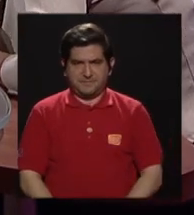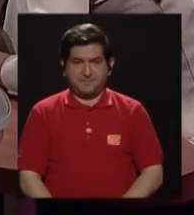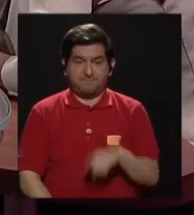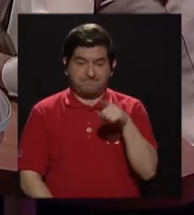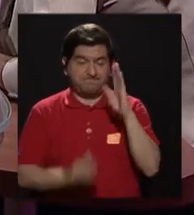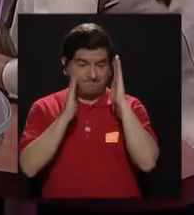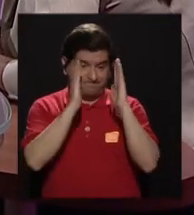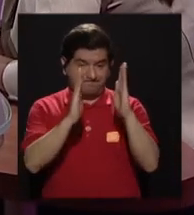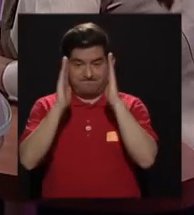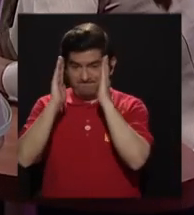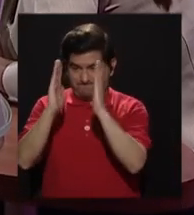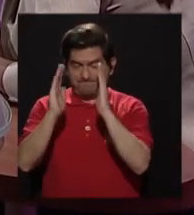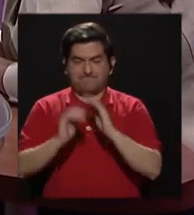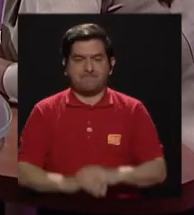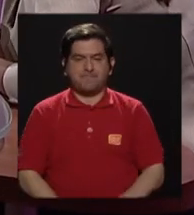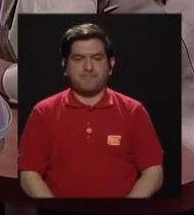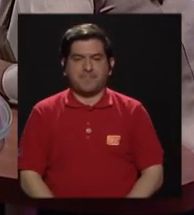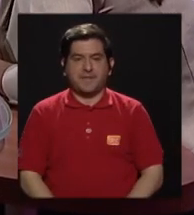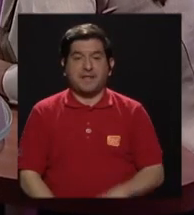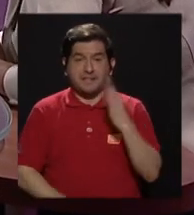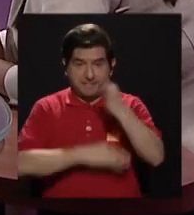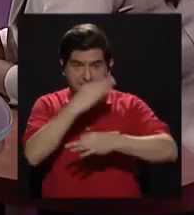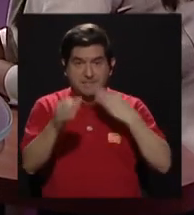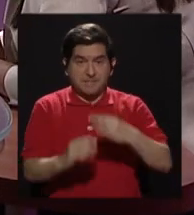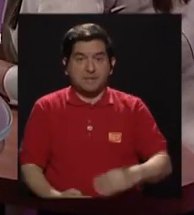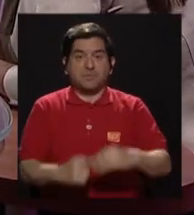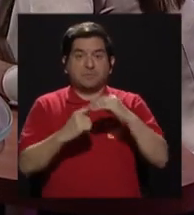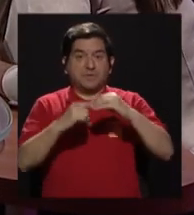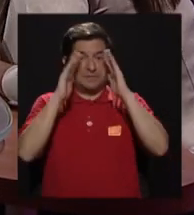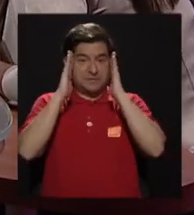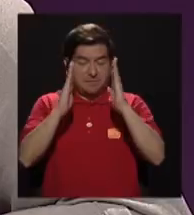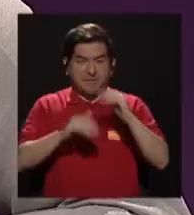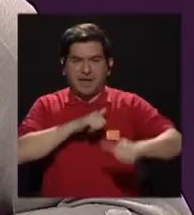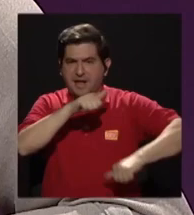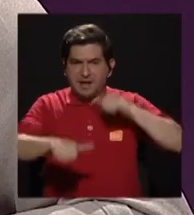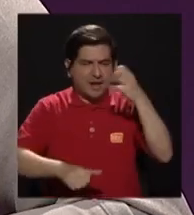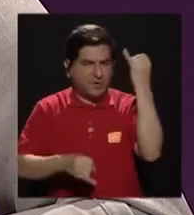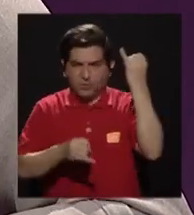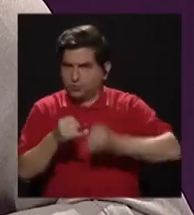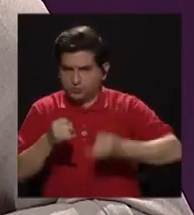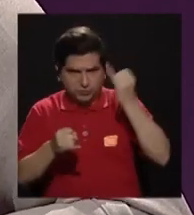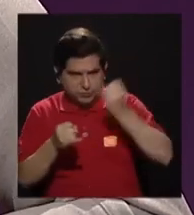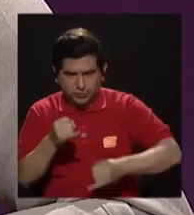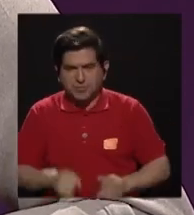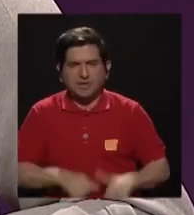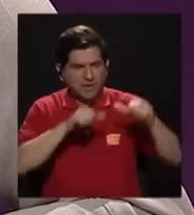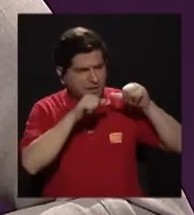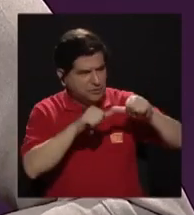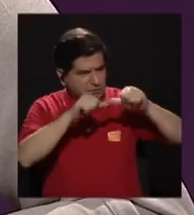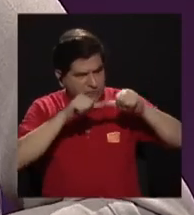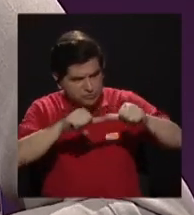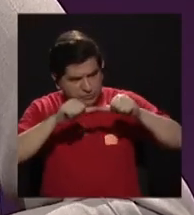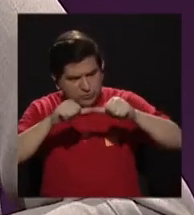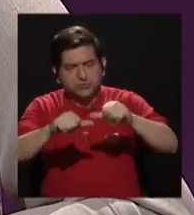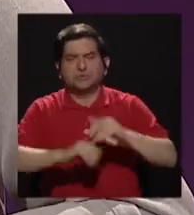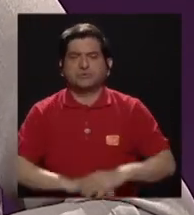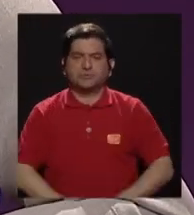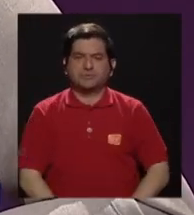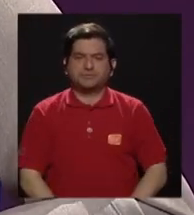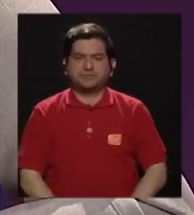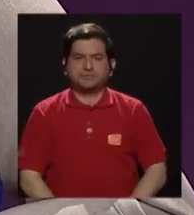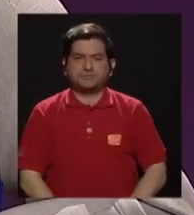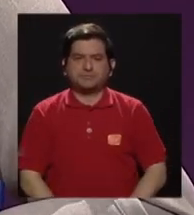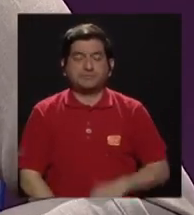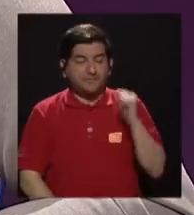esa atención prioritaria, uh-huh, porque la lucha no termina, es constante,